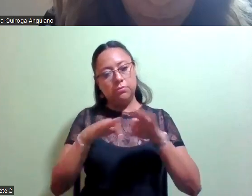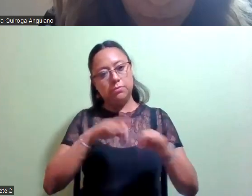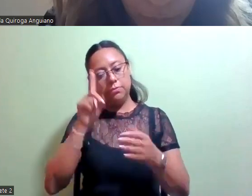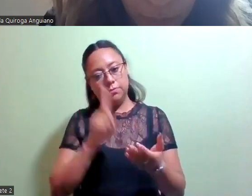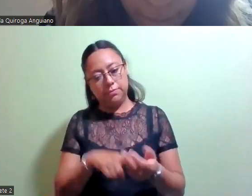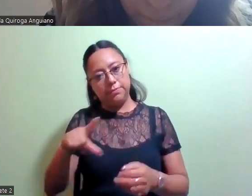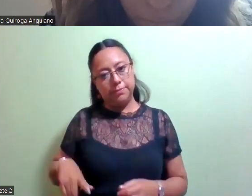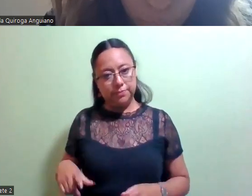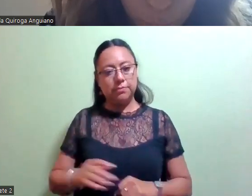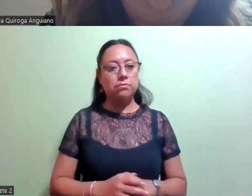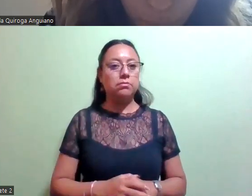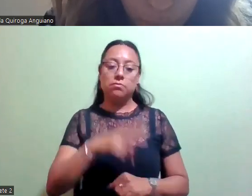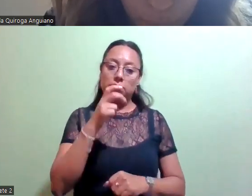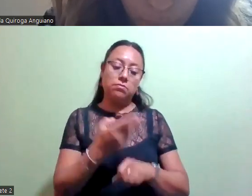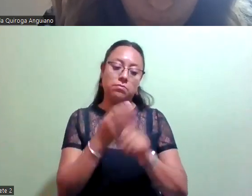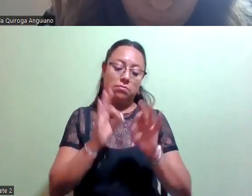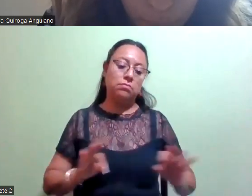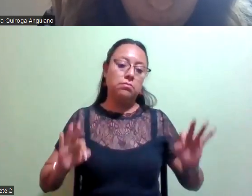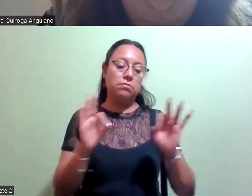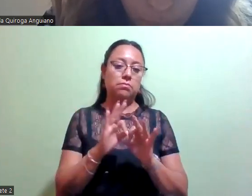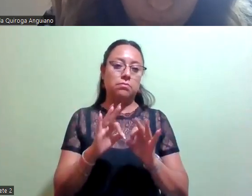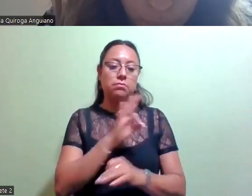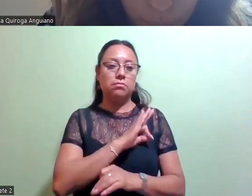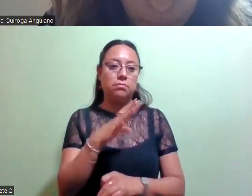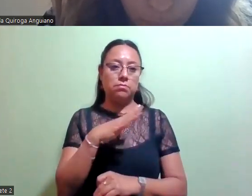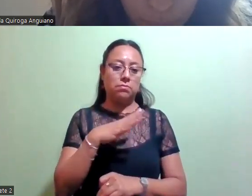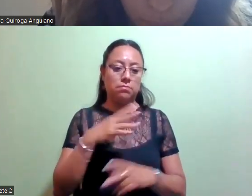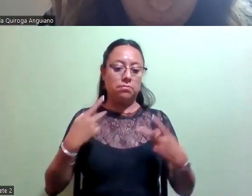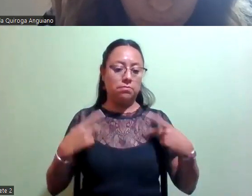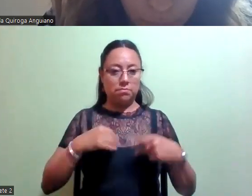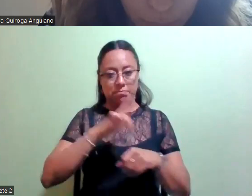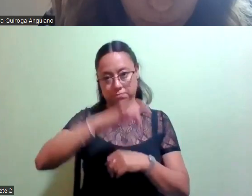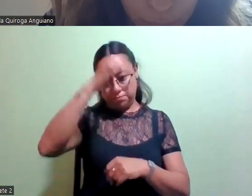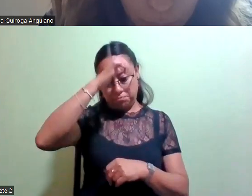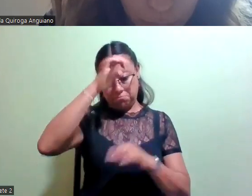es indispensable contar con un personal con suficiente experiencia